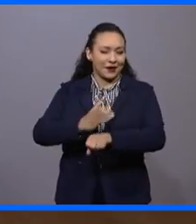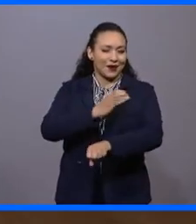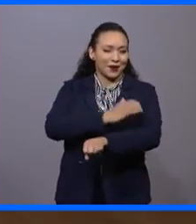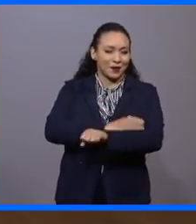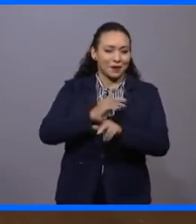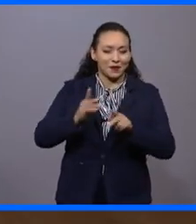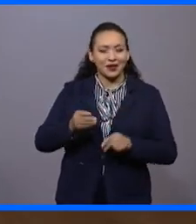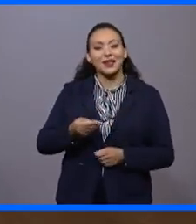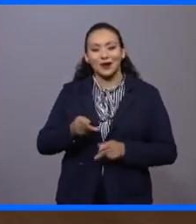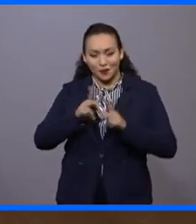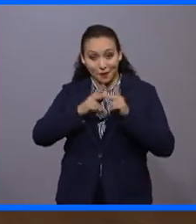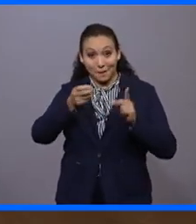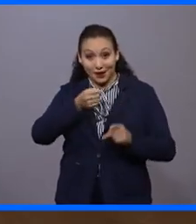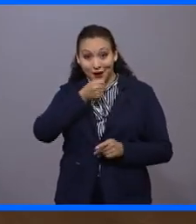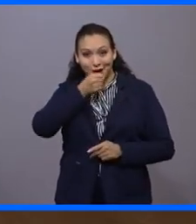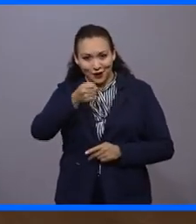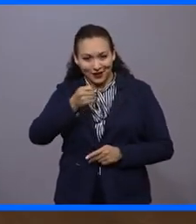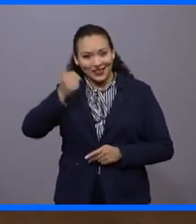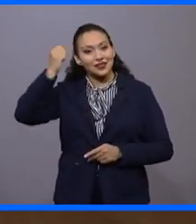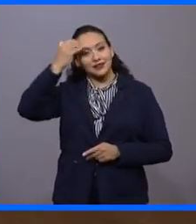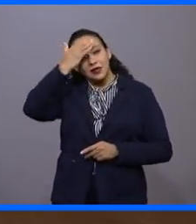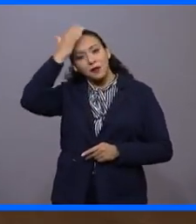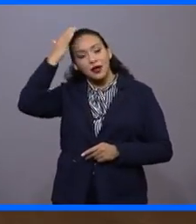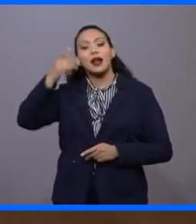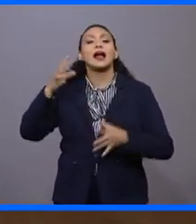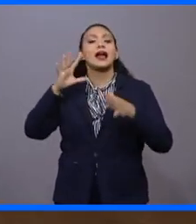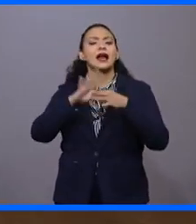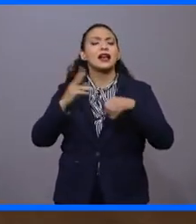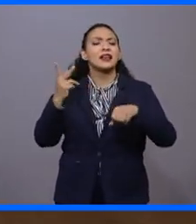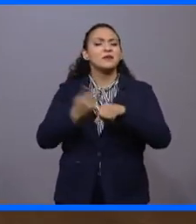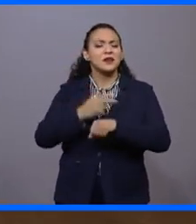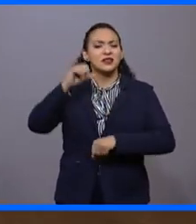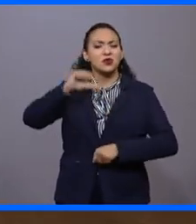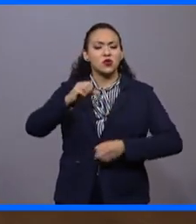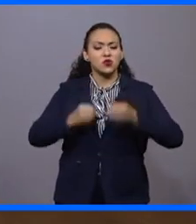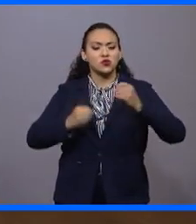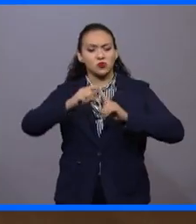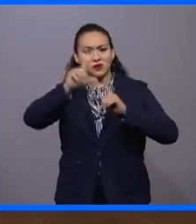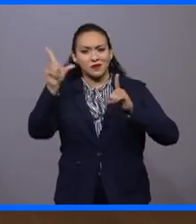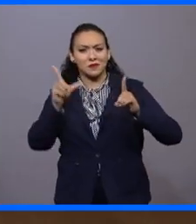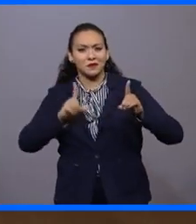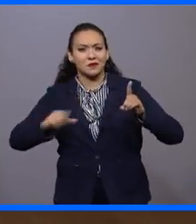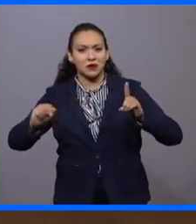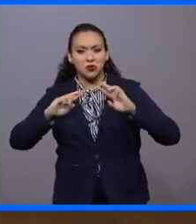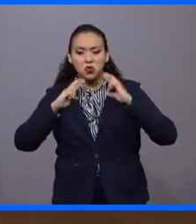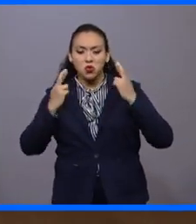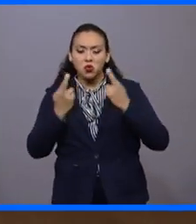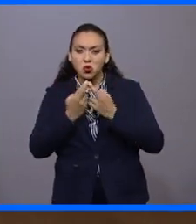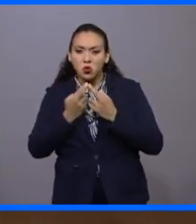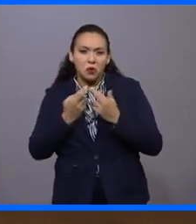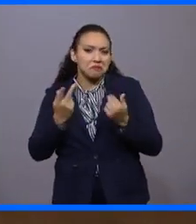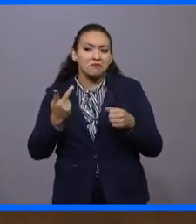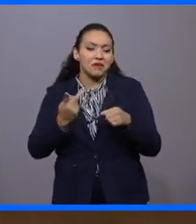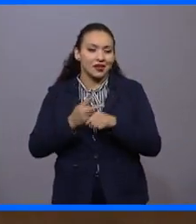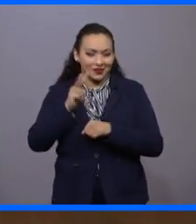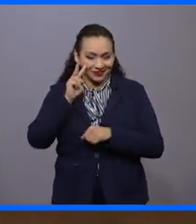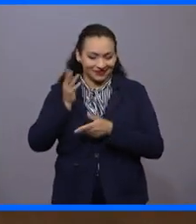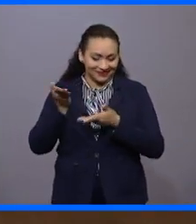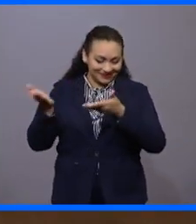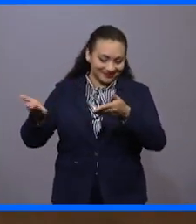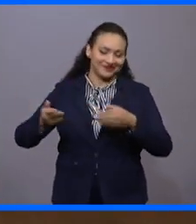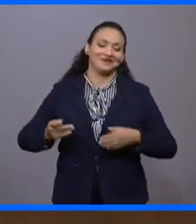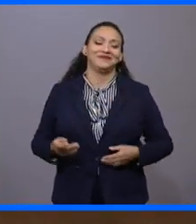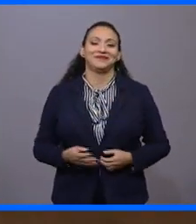Peña, con la información de la sesión del Pleno de Ministros de la Suprema Corte de Justicia de la Nación. Adelante, Mario,